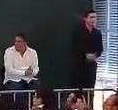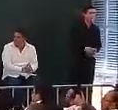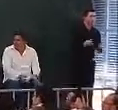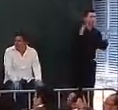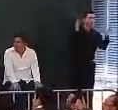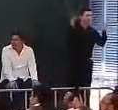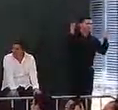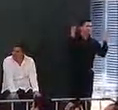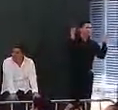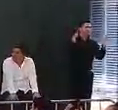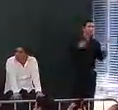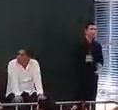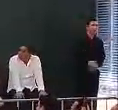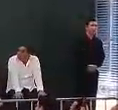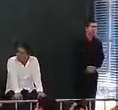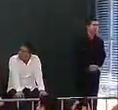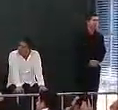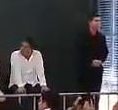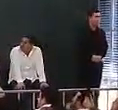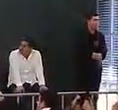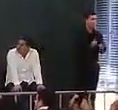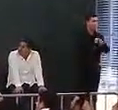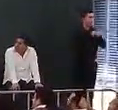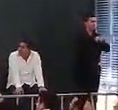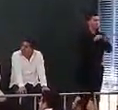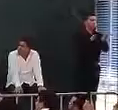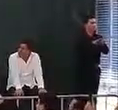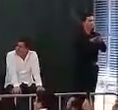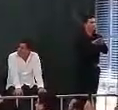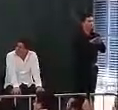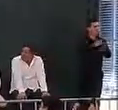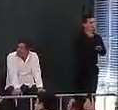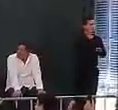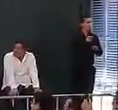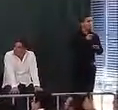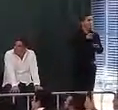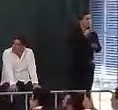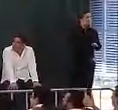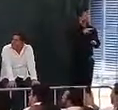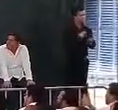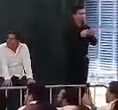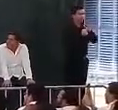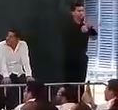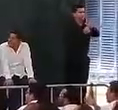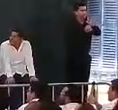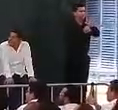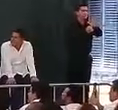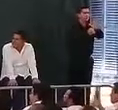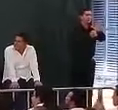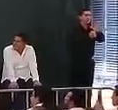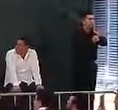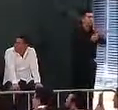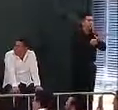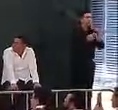¿Y en qué consiste el cambio verdadero? En que ya no haya